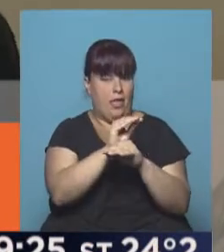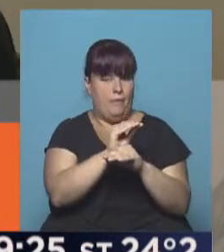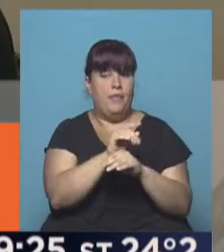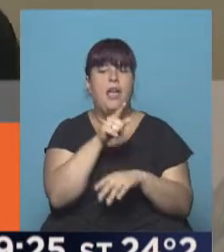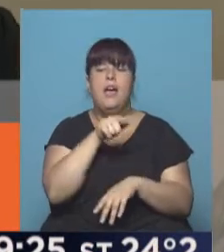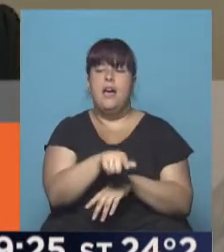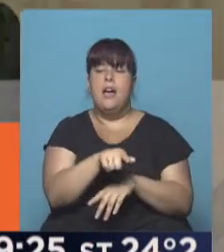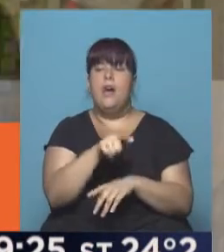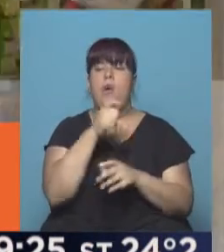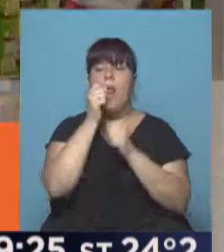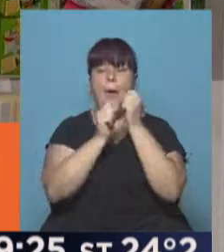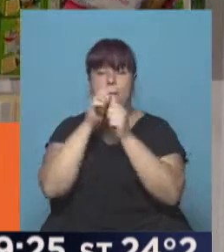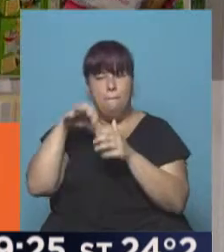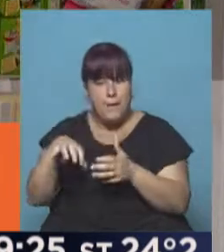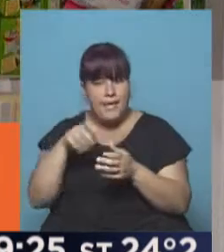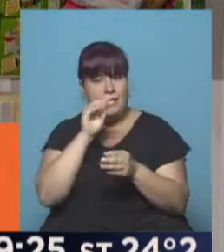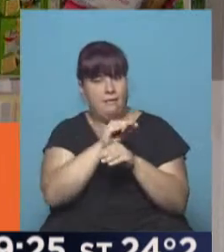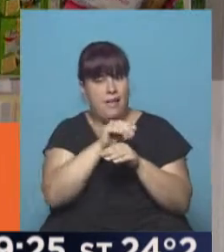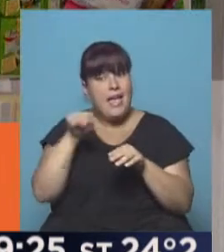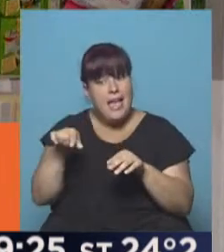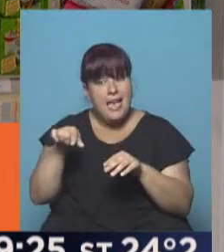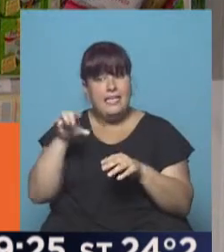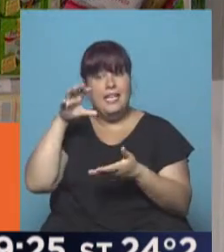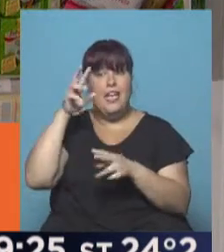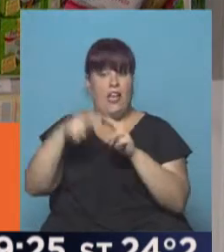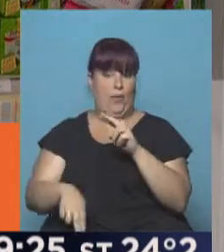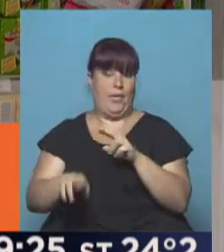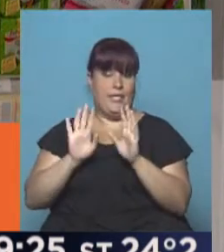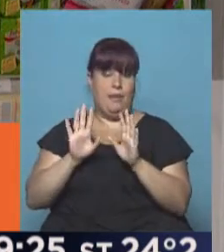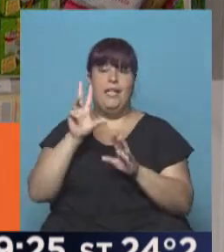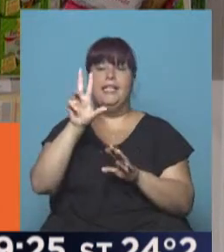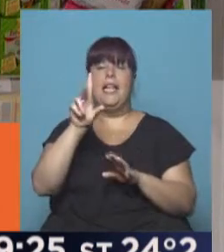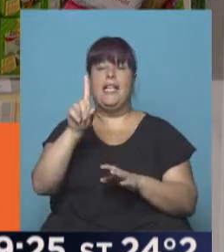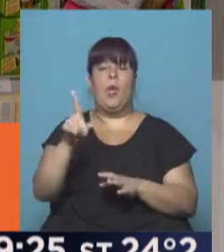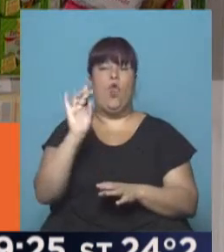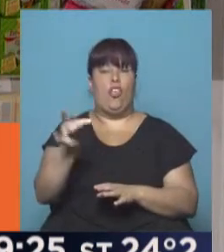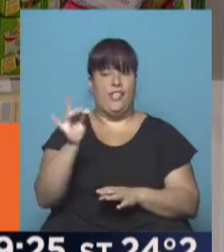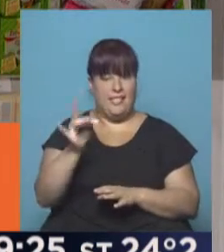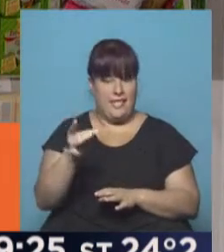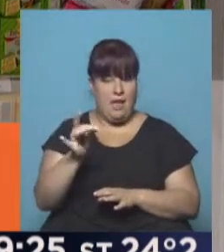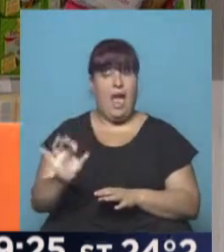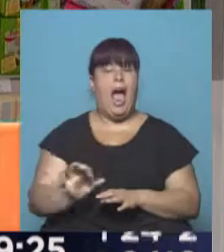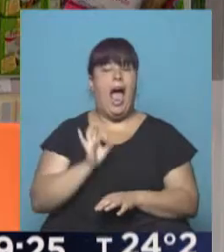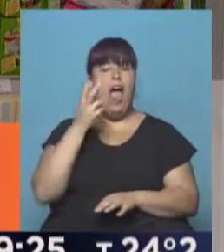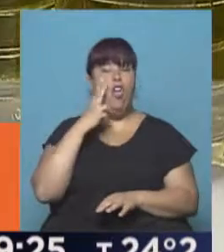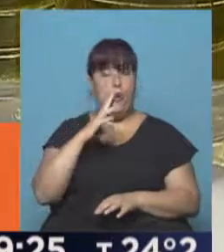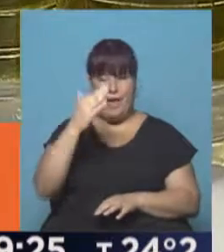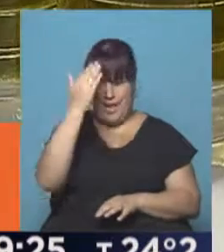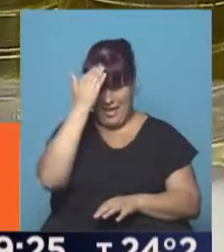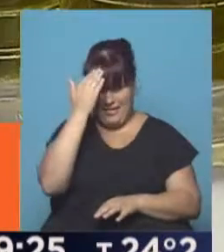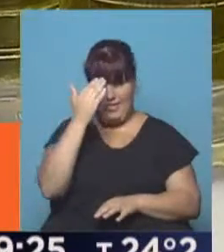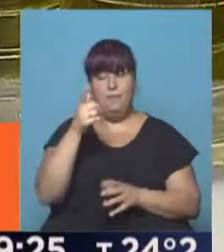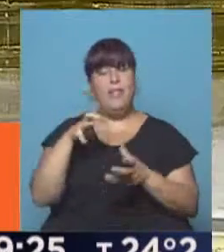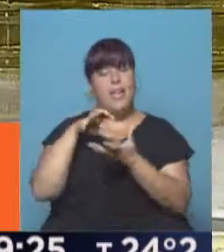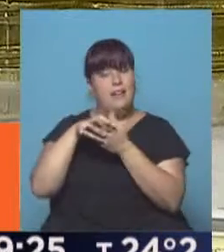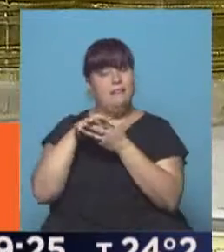Había un fideicomiso. Este fideicomiso venció el 31 de diciembre del año 2015. El